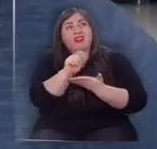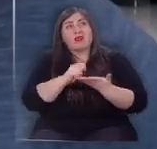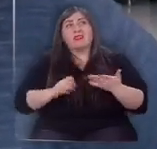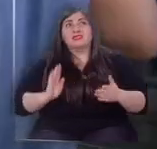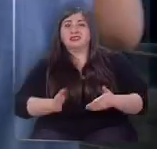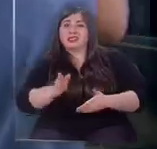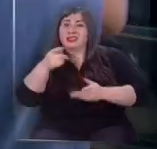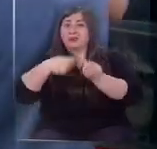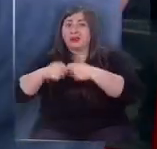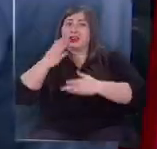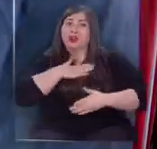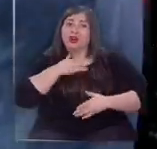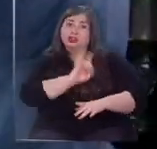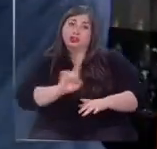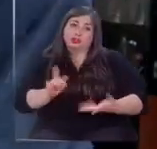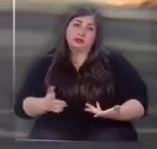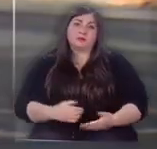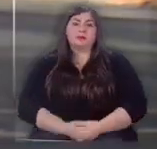con el local.